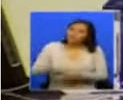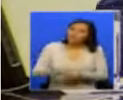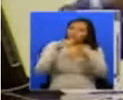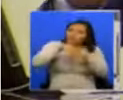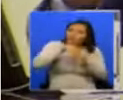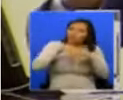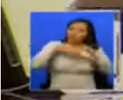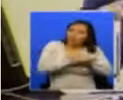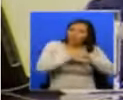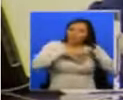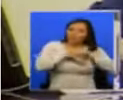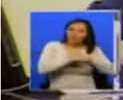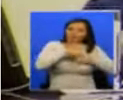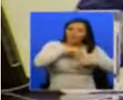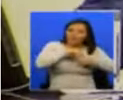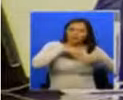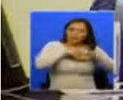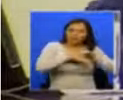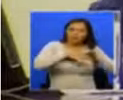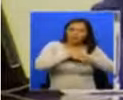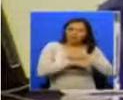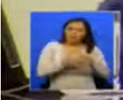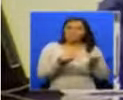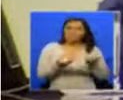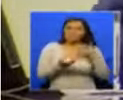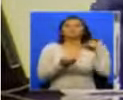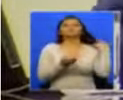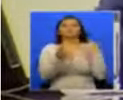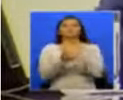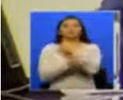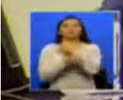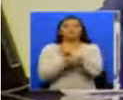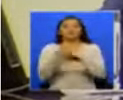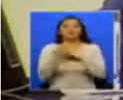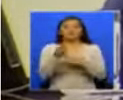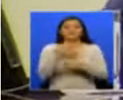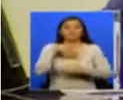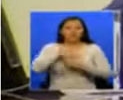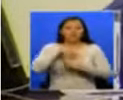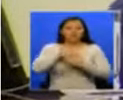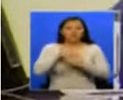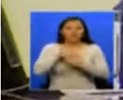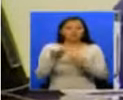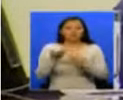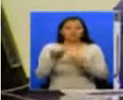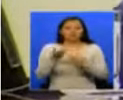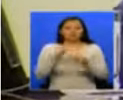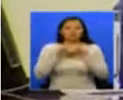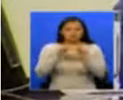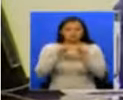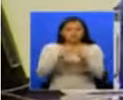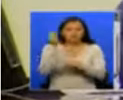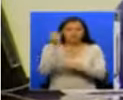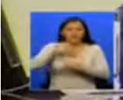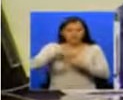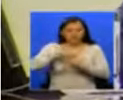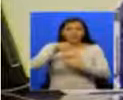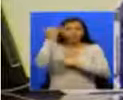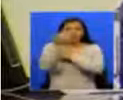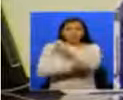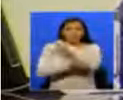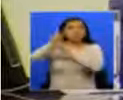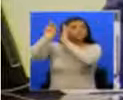tengan déficit, por un lado, el país siempre ha tenido déficit, y por otro lado, supuestamente ahorren y mantengan esa plata fuera del país, es un absurdo, porque